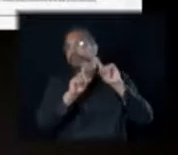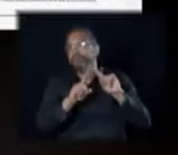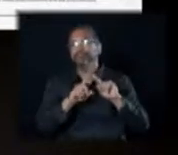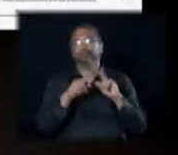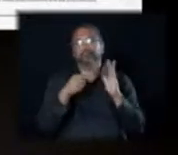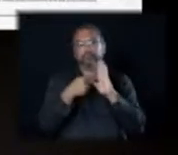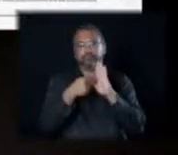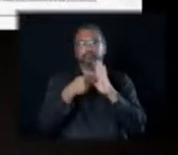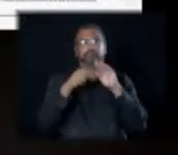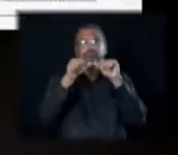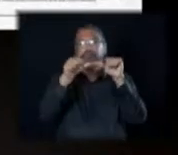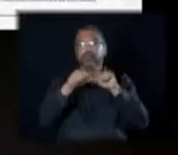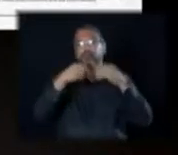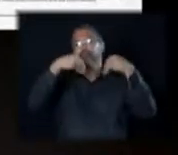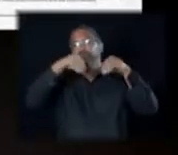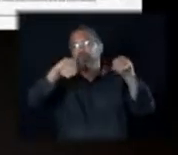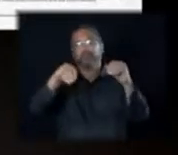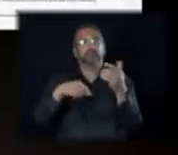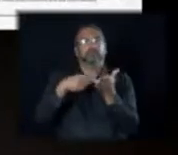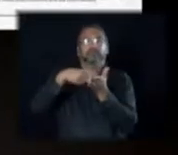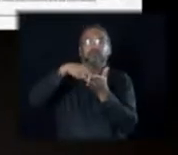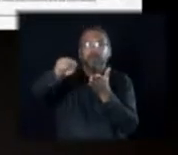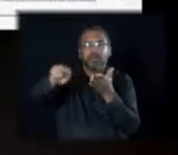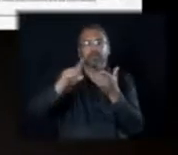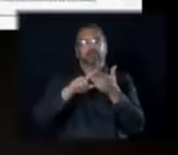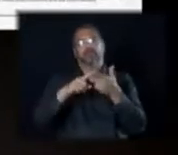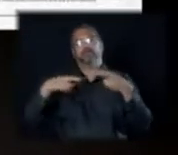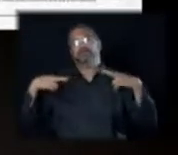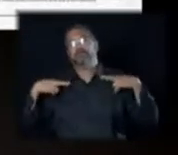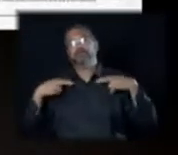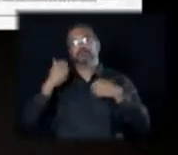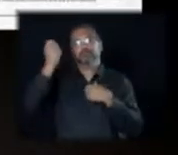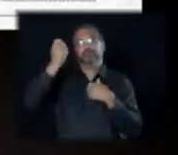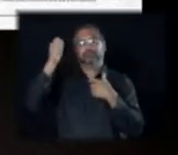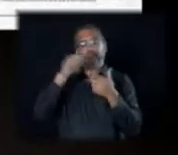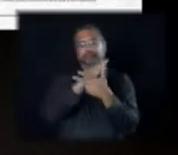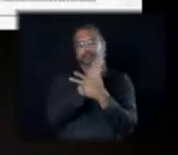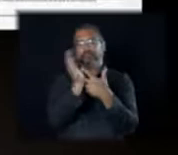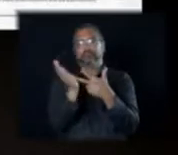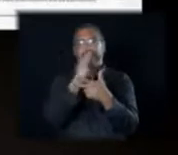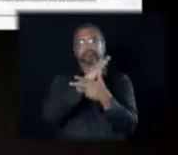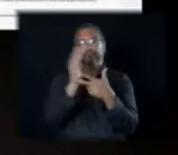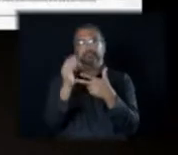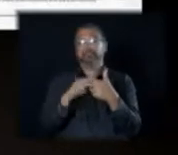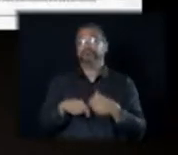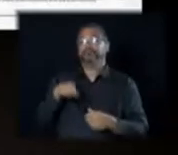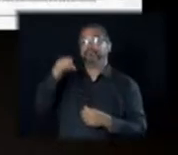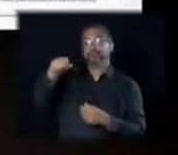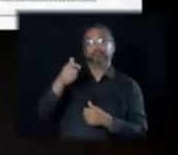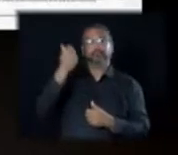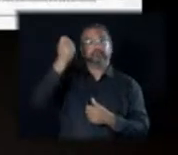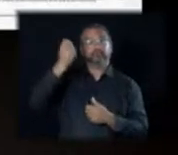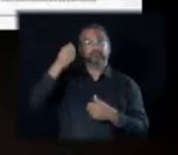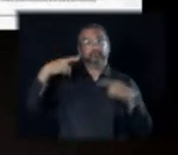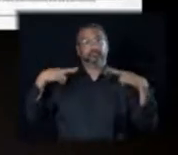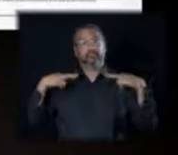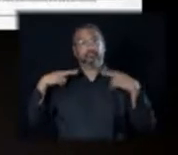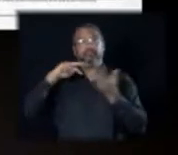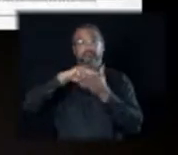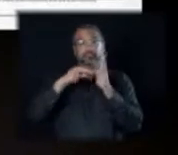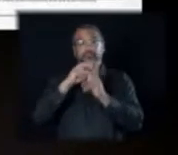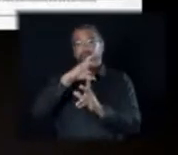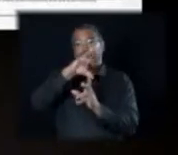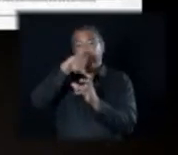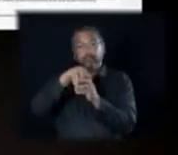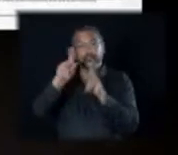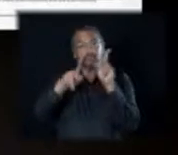Estos son para pagar a contratistas, nómina y pensiones. Las pensiones ahí